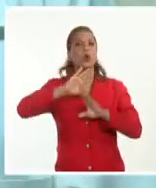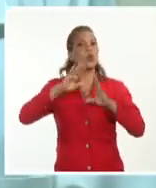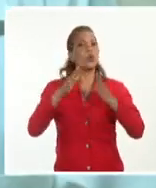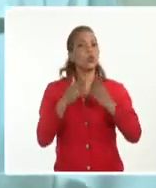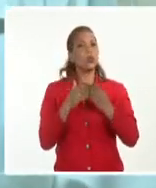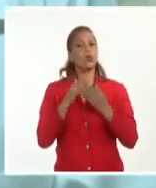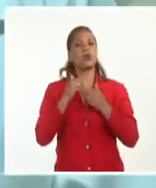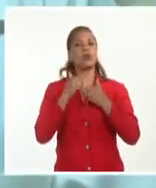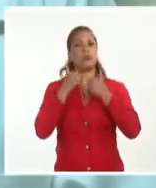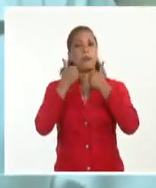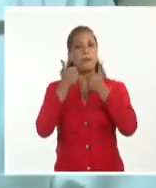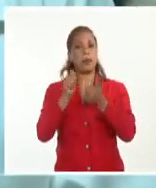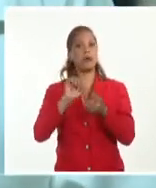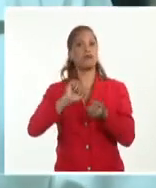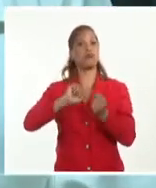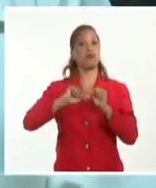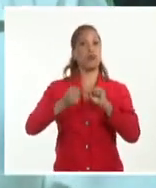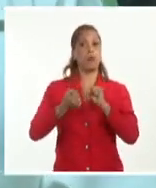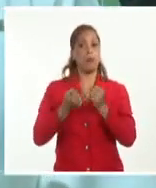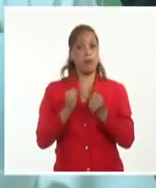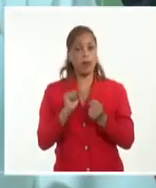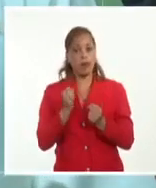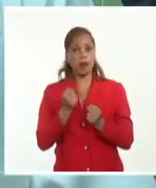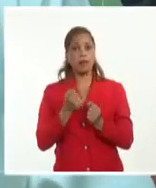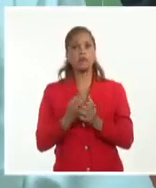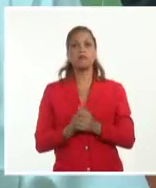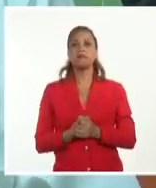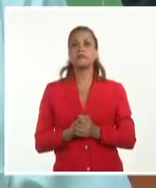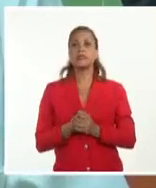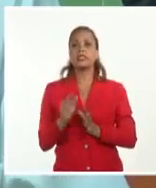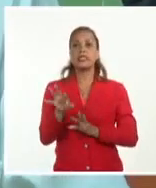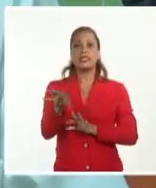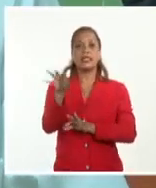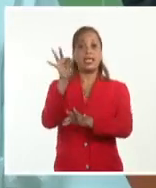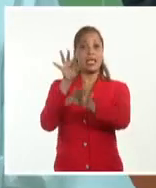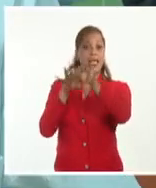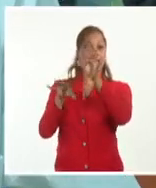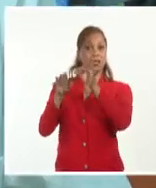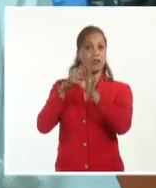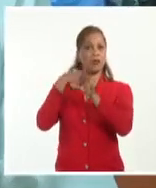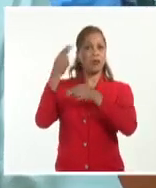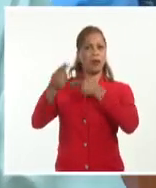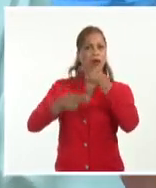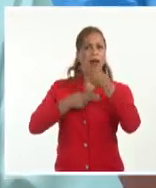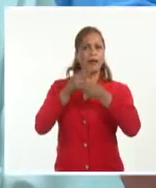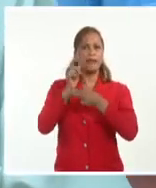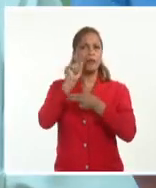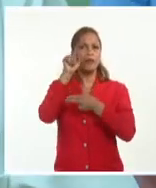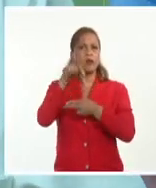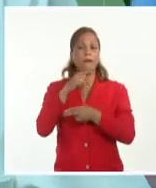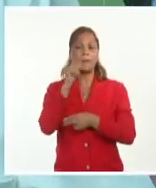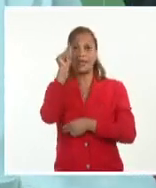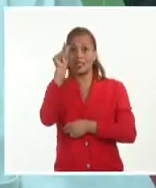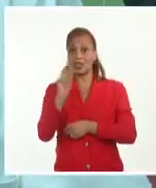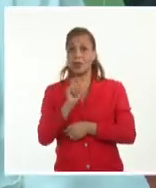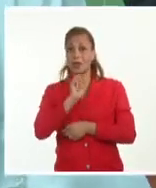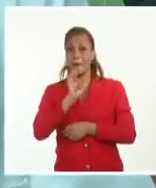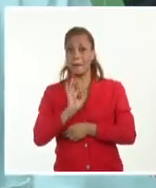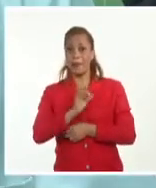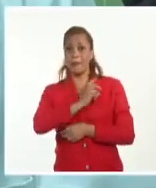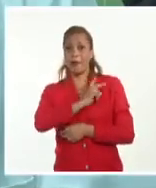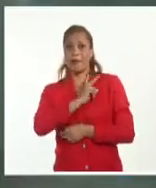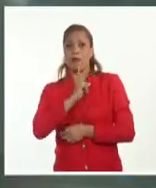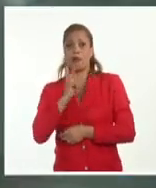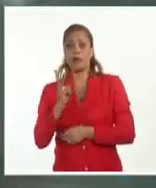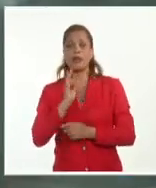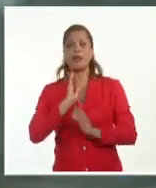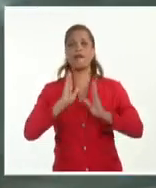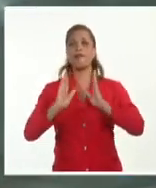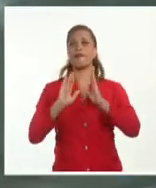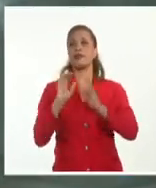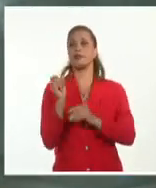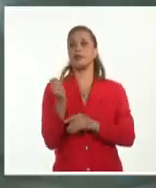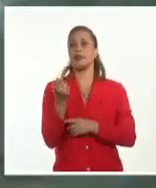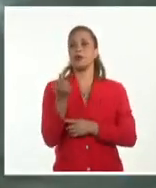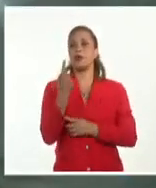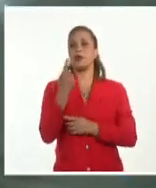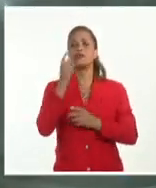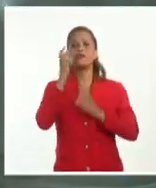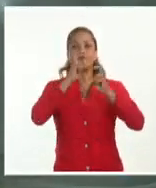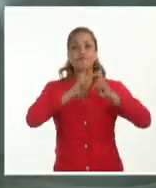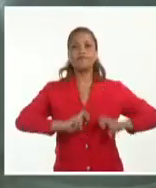riguroso la selección que se hace en estos voluntarios en una fase 1 del